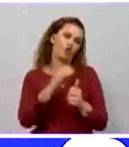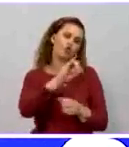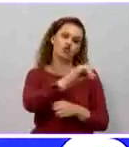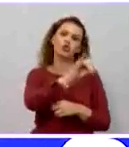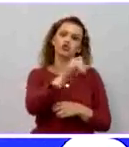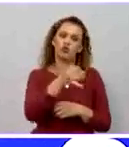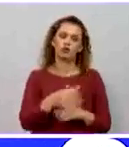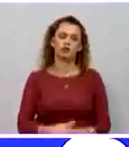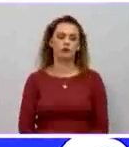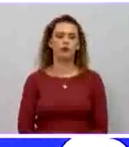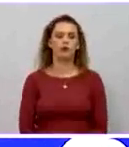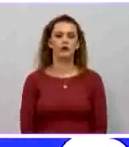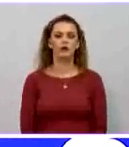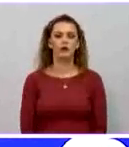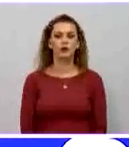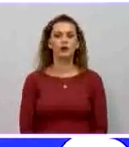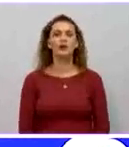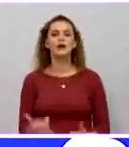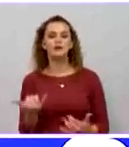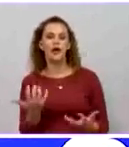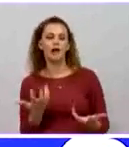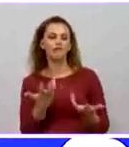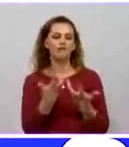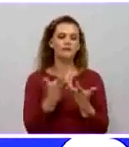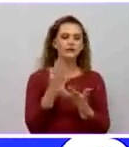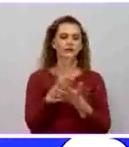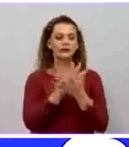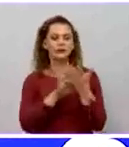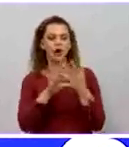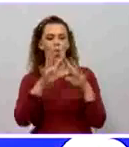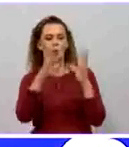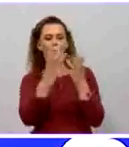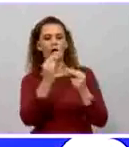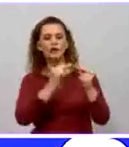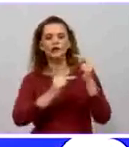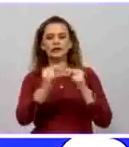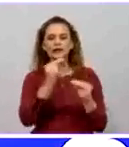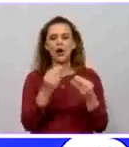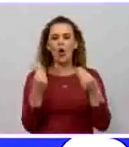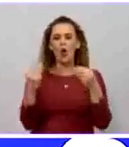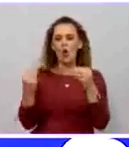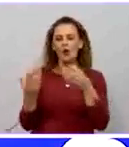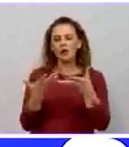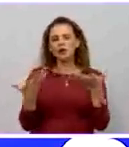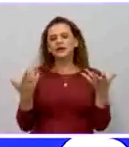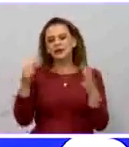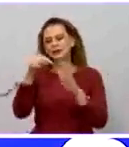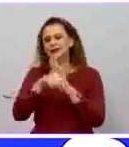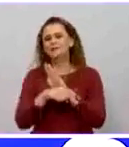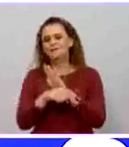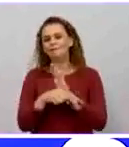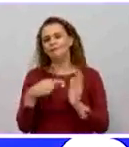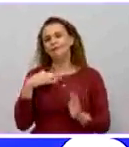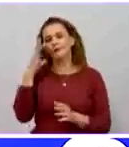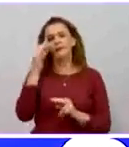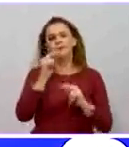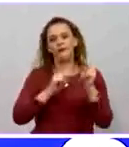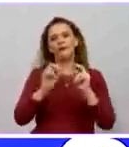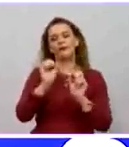Joseph. Y entonces ya mezclamos, nos metemos en un mundo de negocios y de comercio, un montón de cosas, y yo creo que